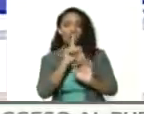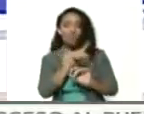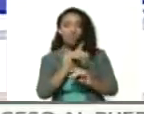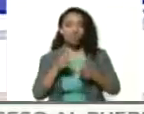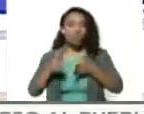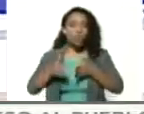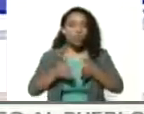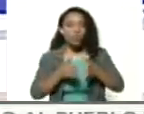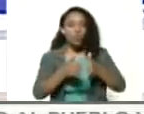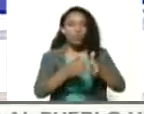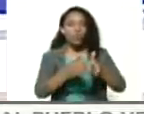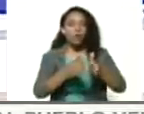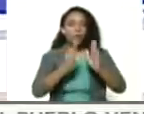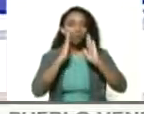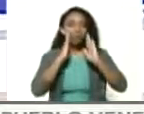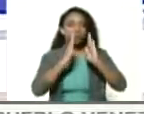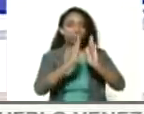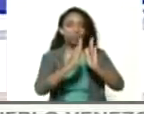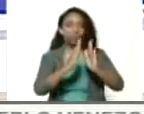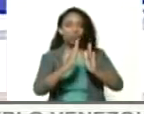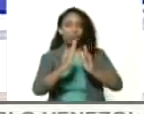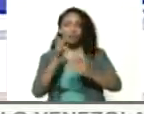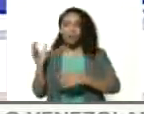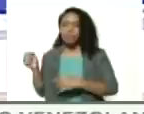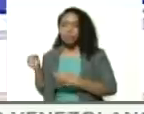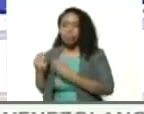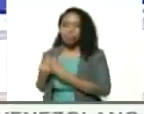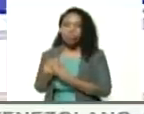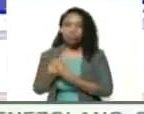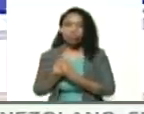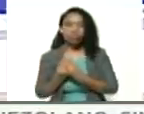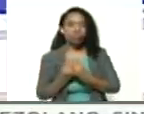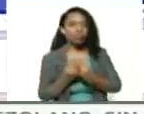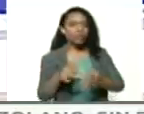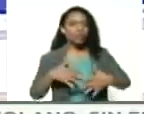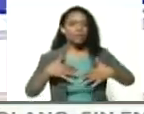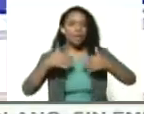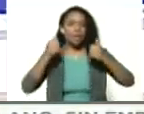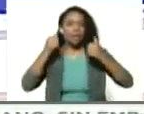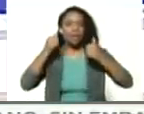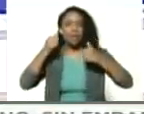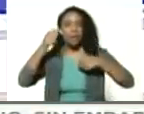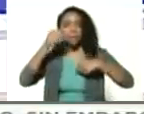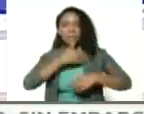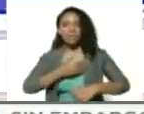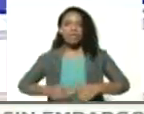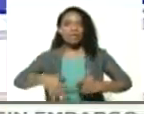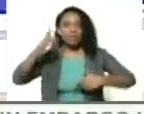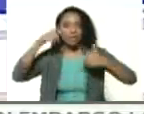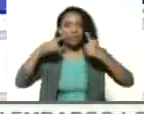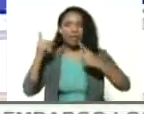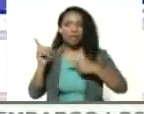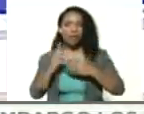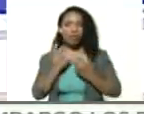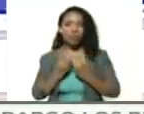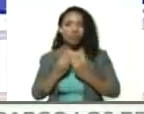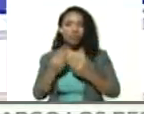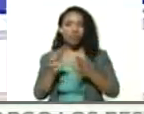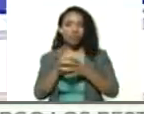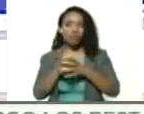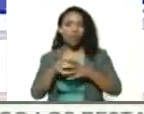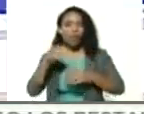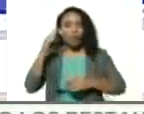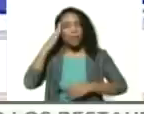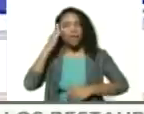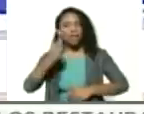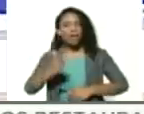túneles, dirigió personalmente el rescate del comandante Chávez por parte de un grupo de oficiales